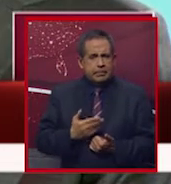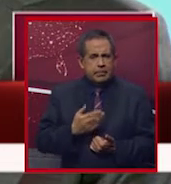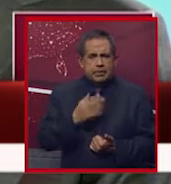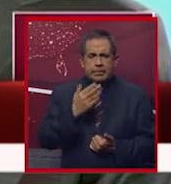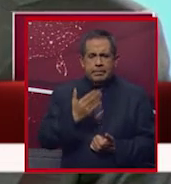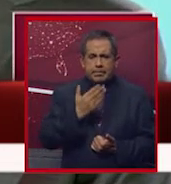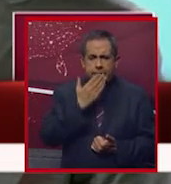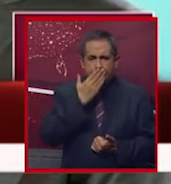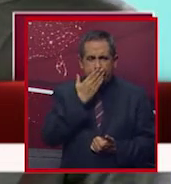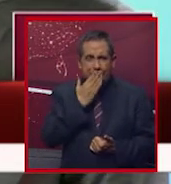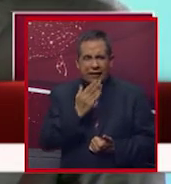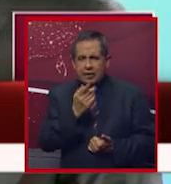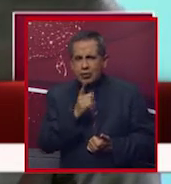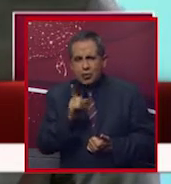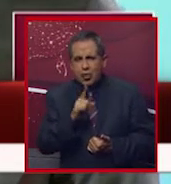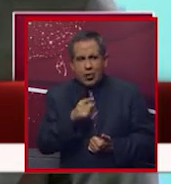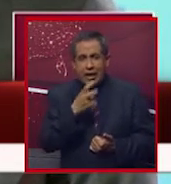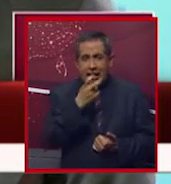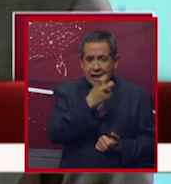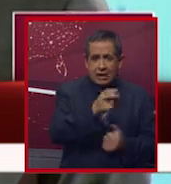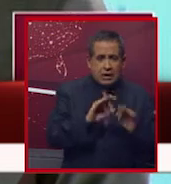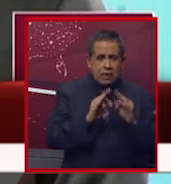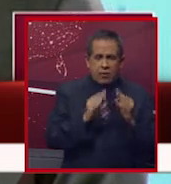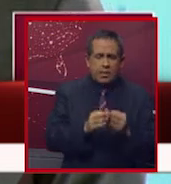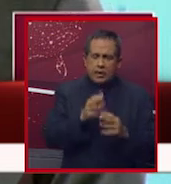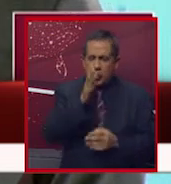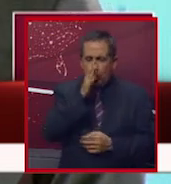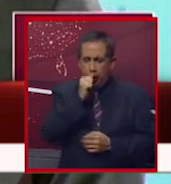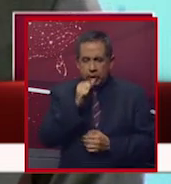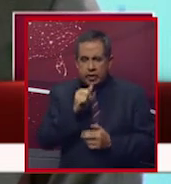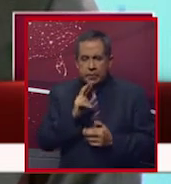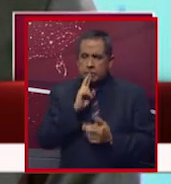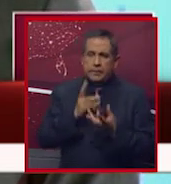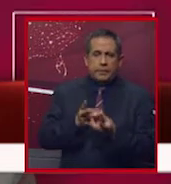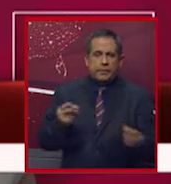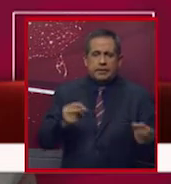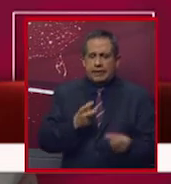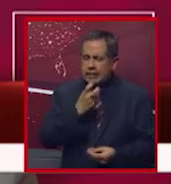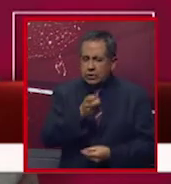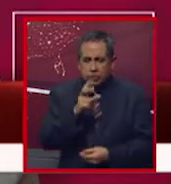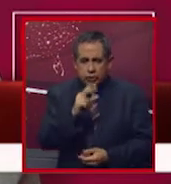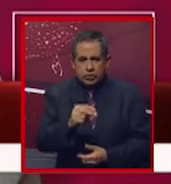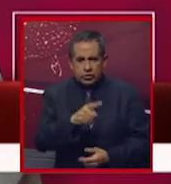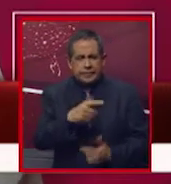de esa manera en que se pueden resolver las cosas.